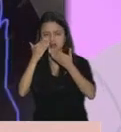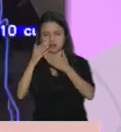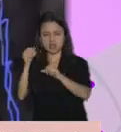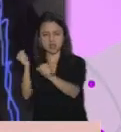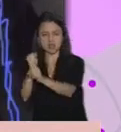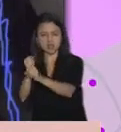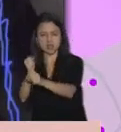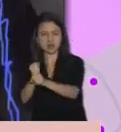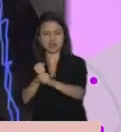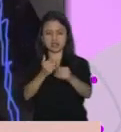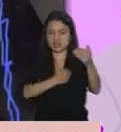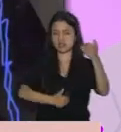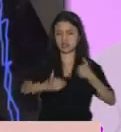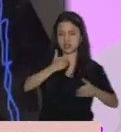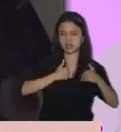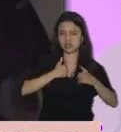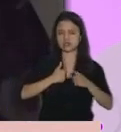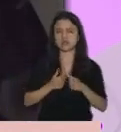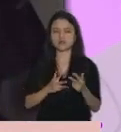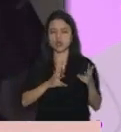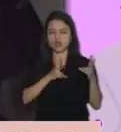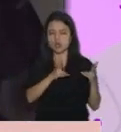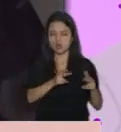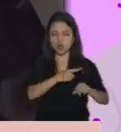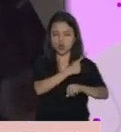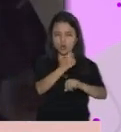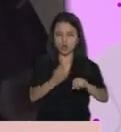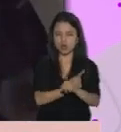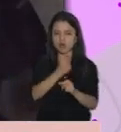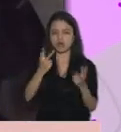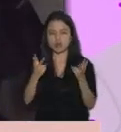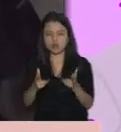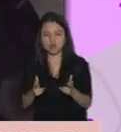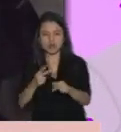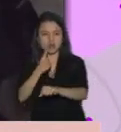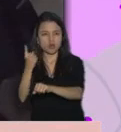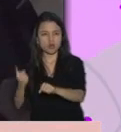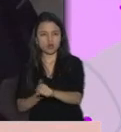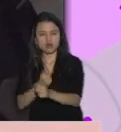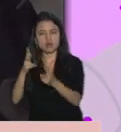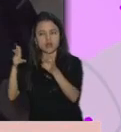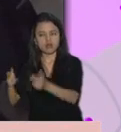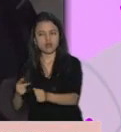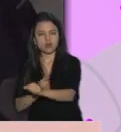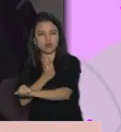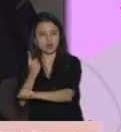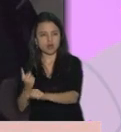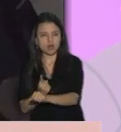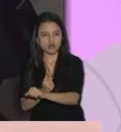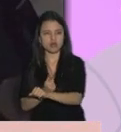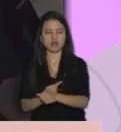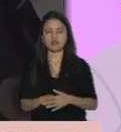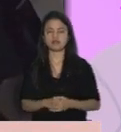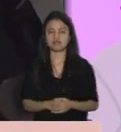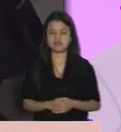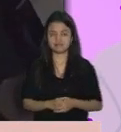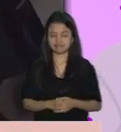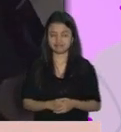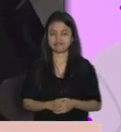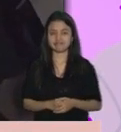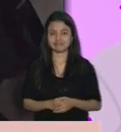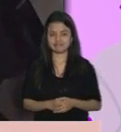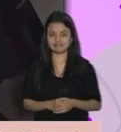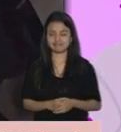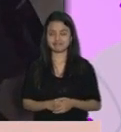en lapsos de una hora, es decir, cuántos cafés, cuántos postres están sirviendo en este